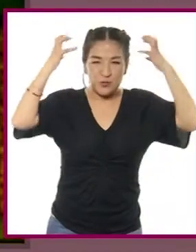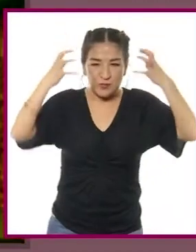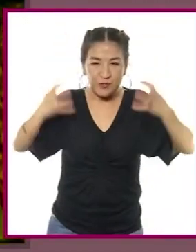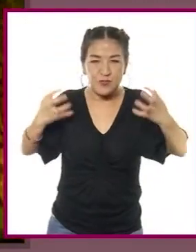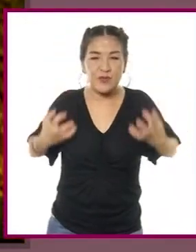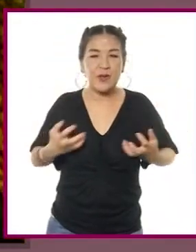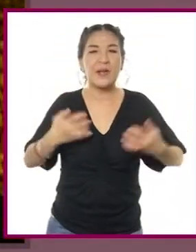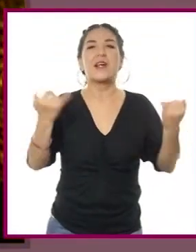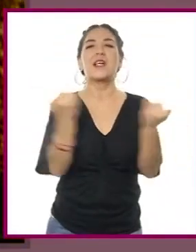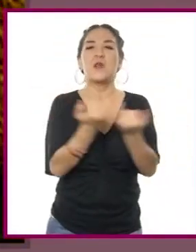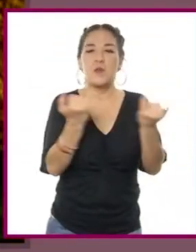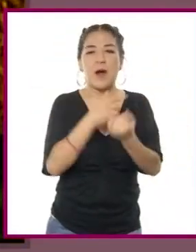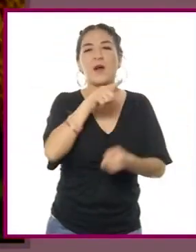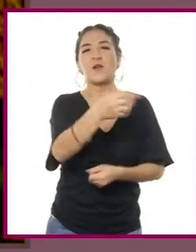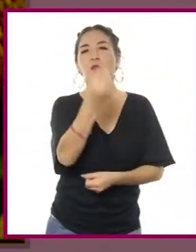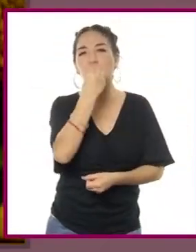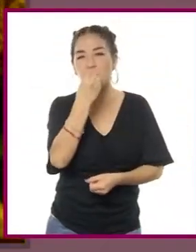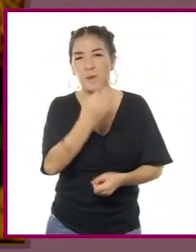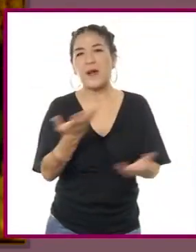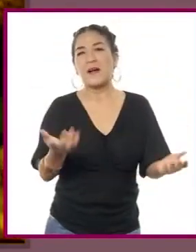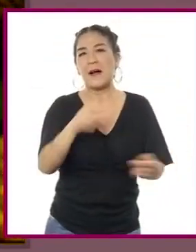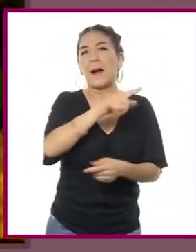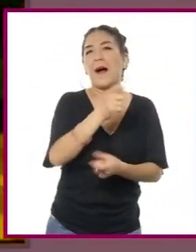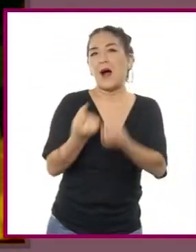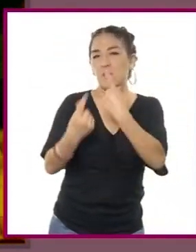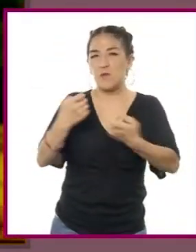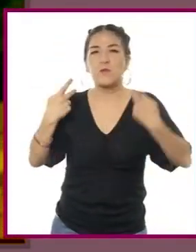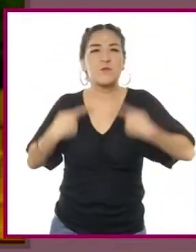hábitos alimenticios, porque la población